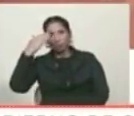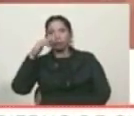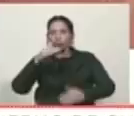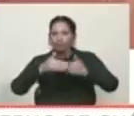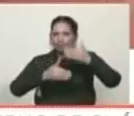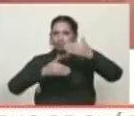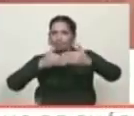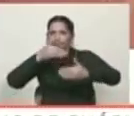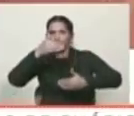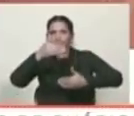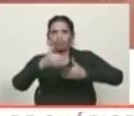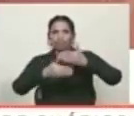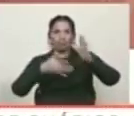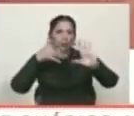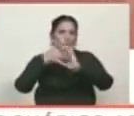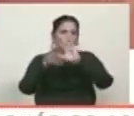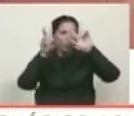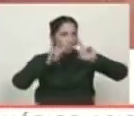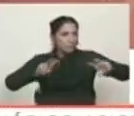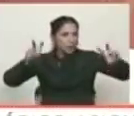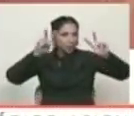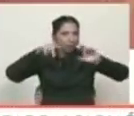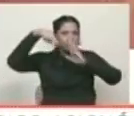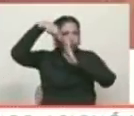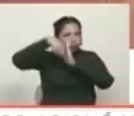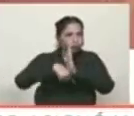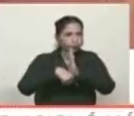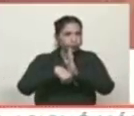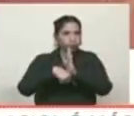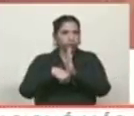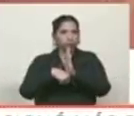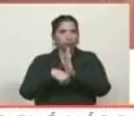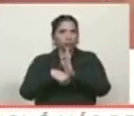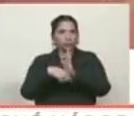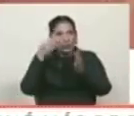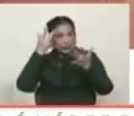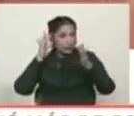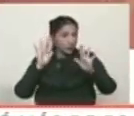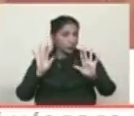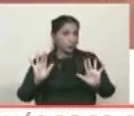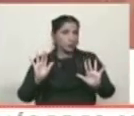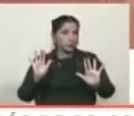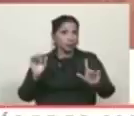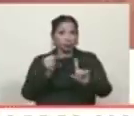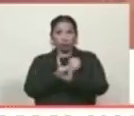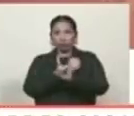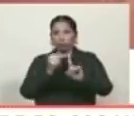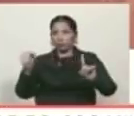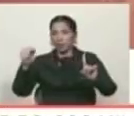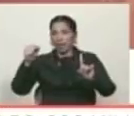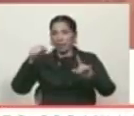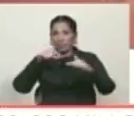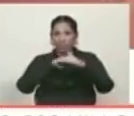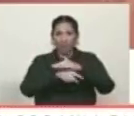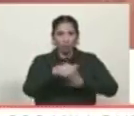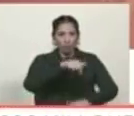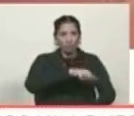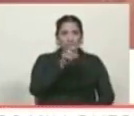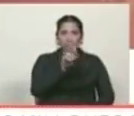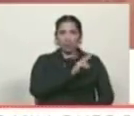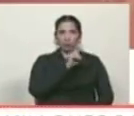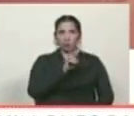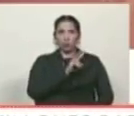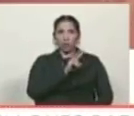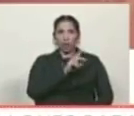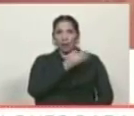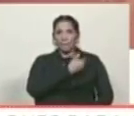avanzado en torno a las investigaciones de presuntos sabotajes internos, lo que el presidente de la República le